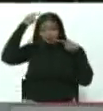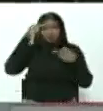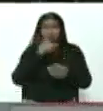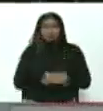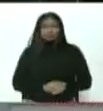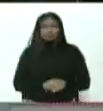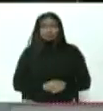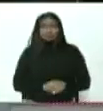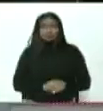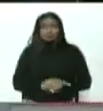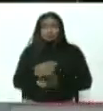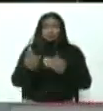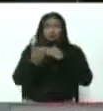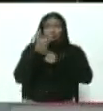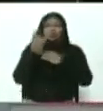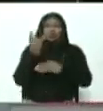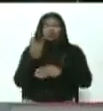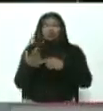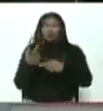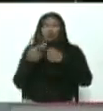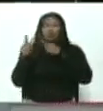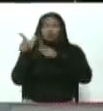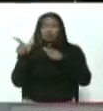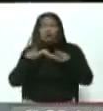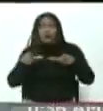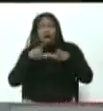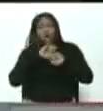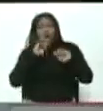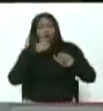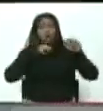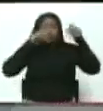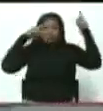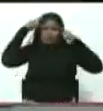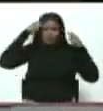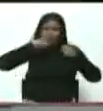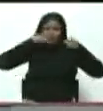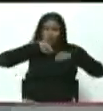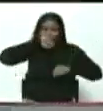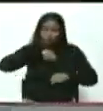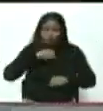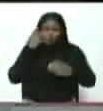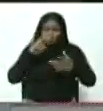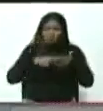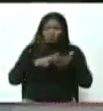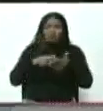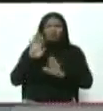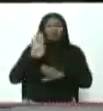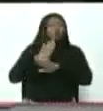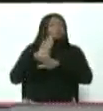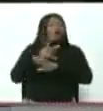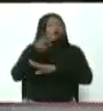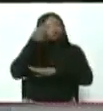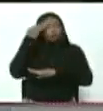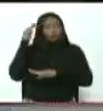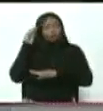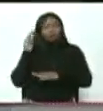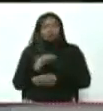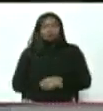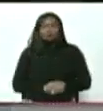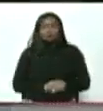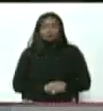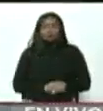Así son los traidores, se van para otro lado y ahora se presentan como que fueran chavistas. Mosca con eso.